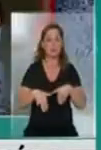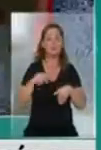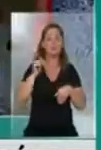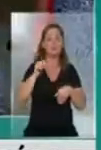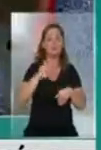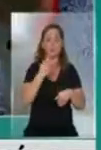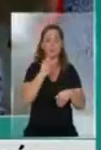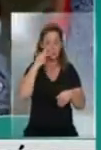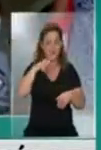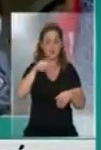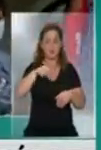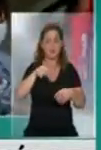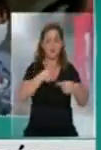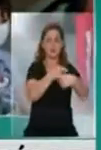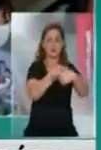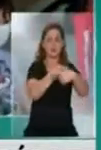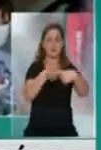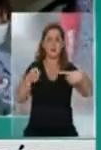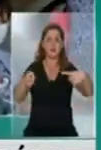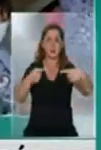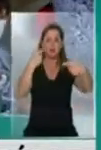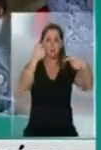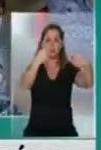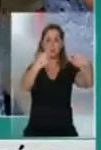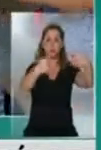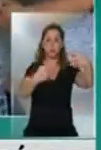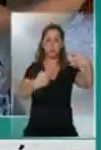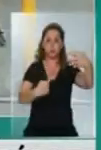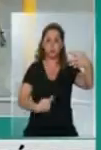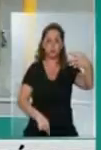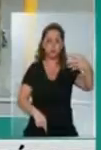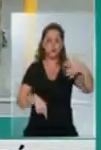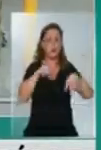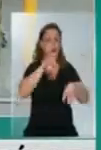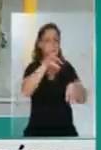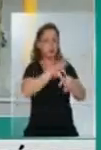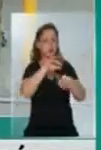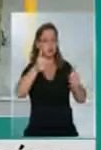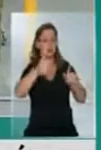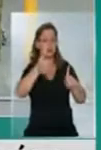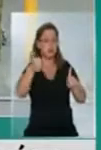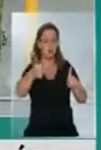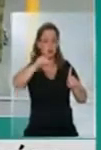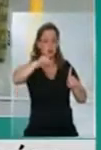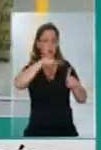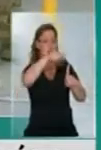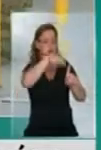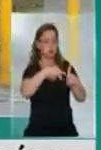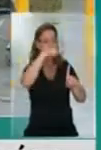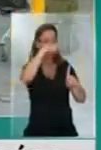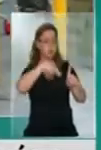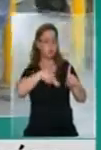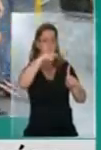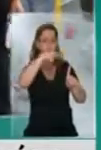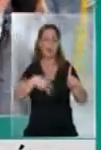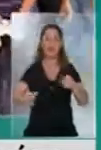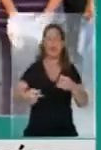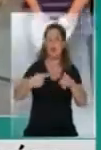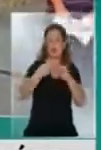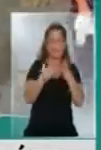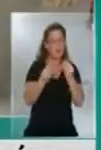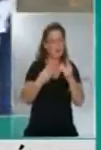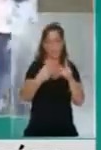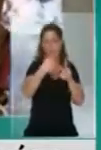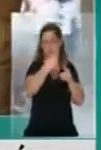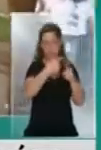actualización de esta semana de los criterios para diagnosticar esta enfermedad, son criterios muy amplios y se incluyen